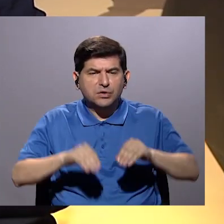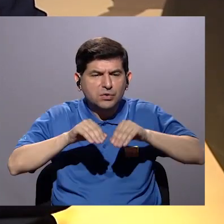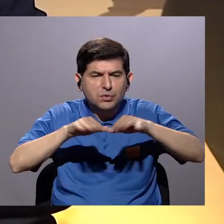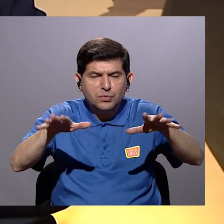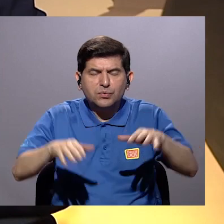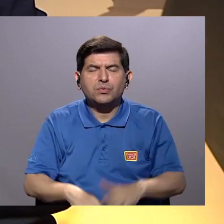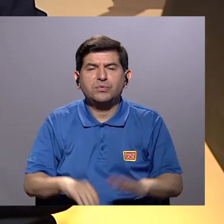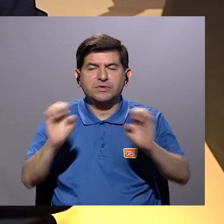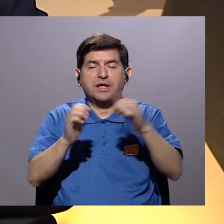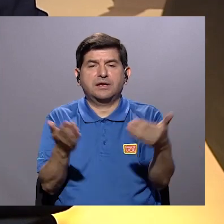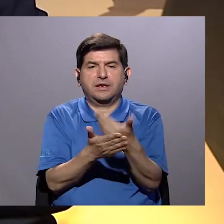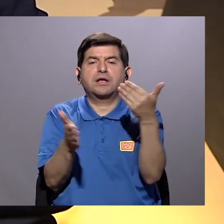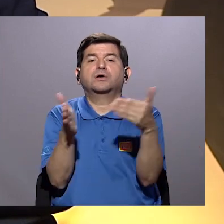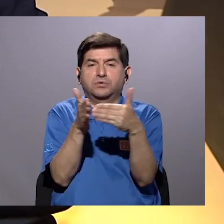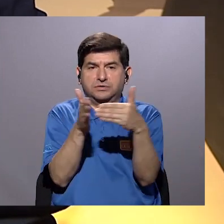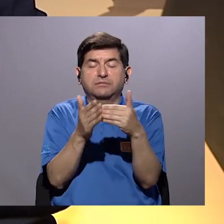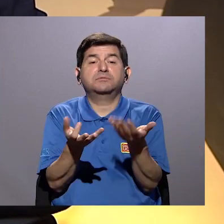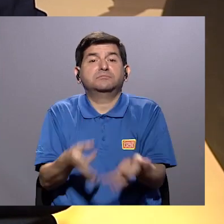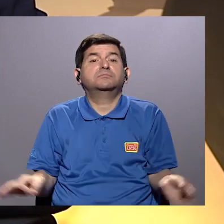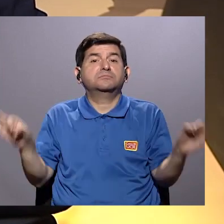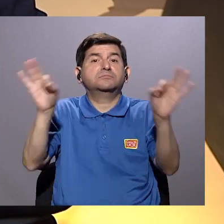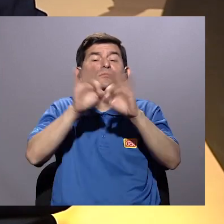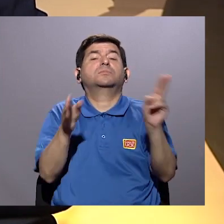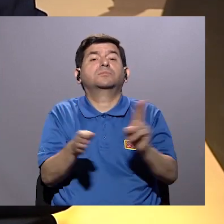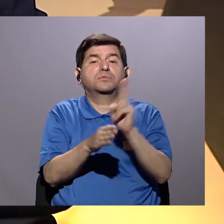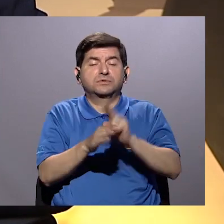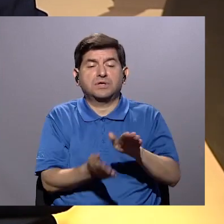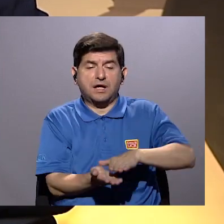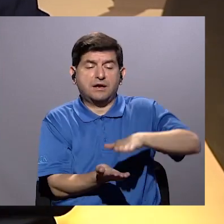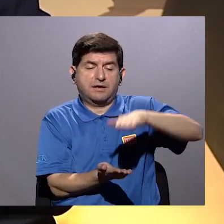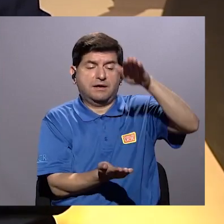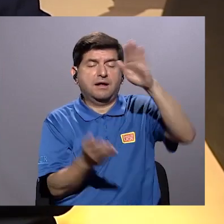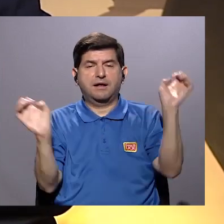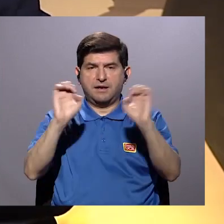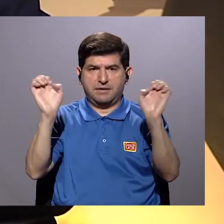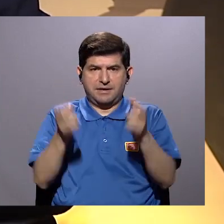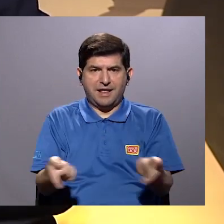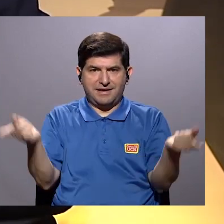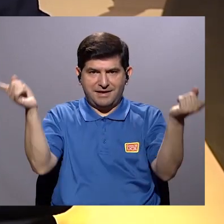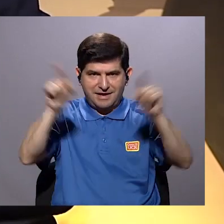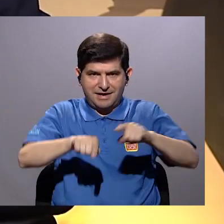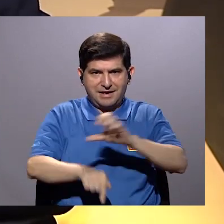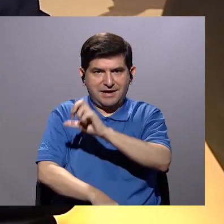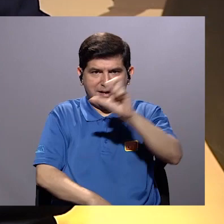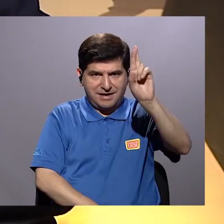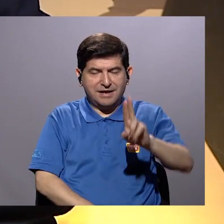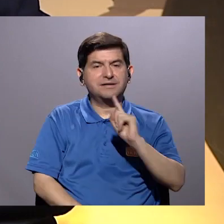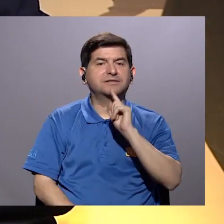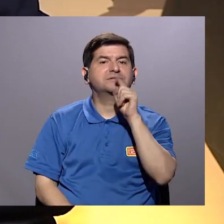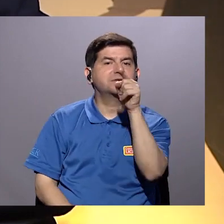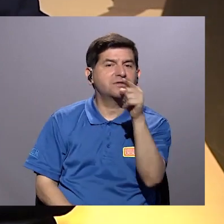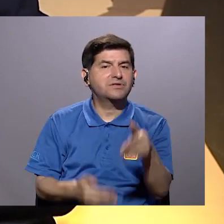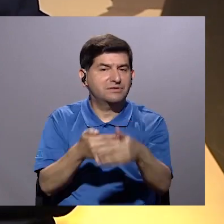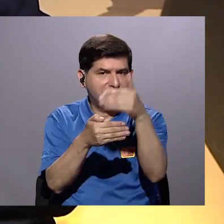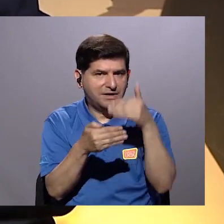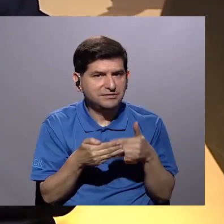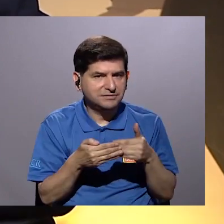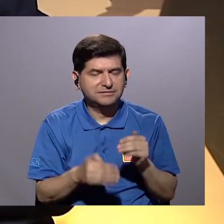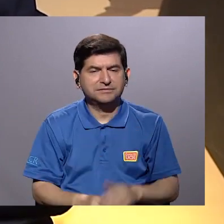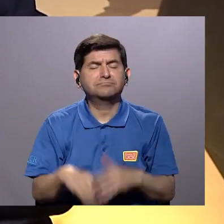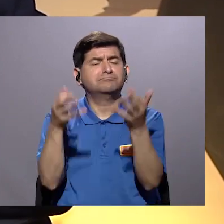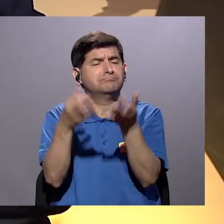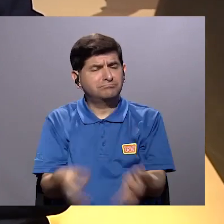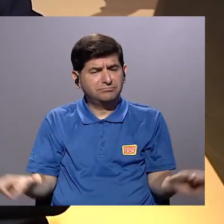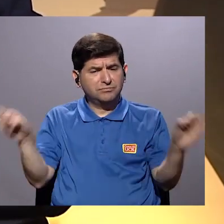energías renovables, es fundamental utilizar almacenamiento de energía. En el caso particular de Costa Rica, que usted hacía mención, es